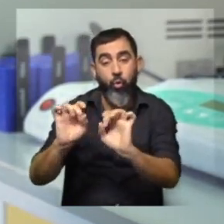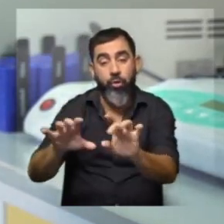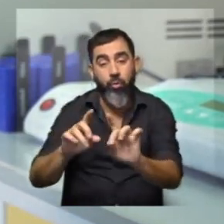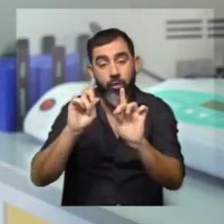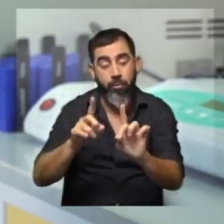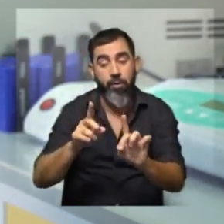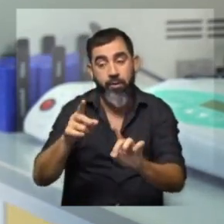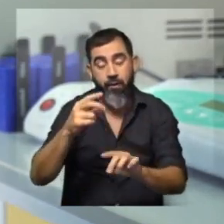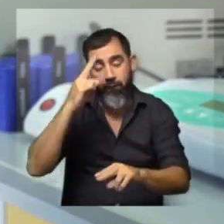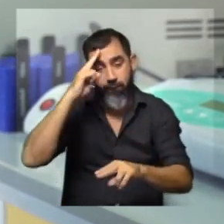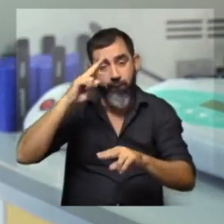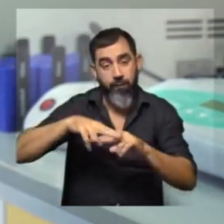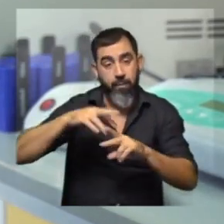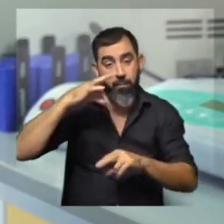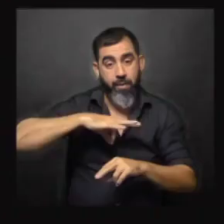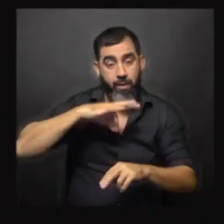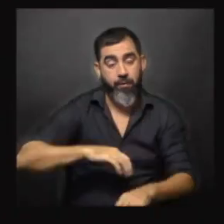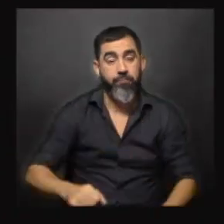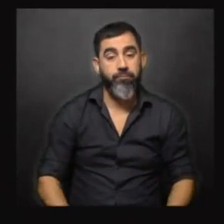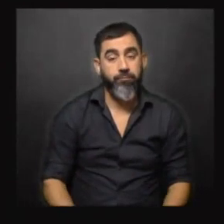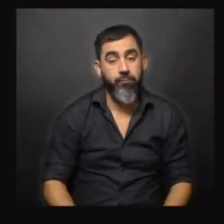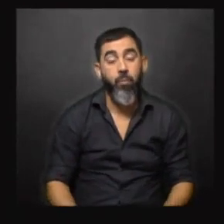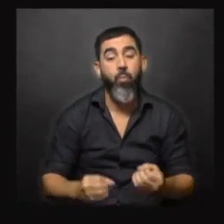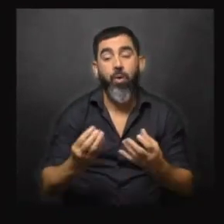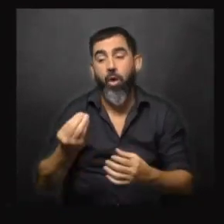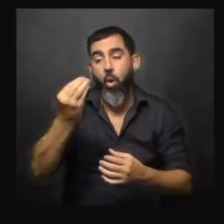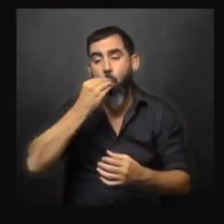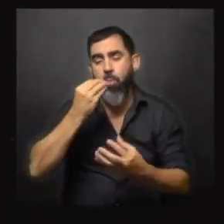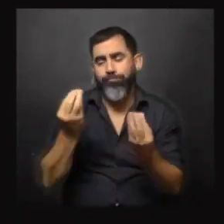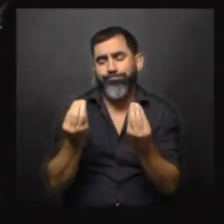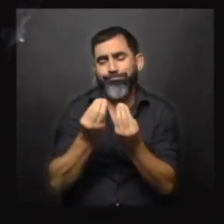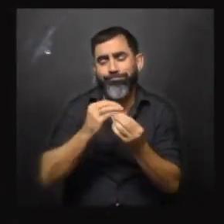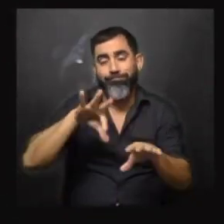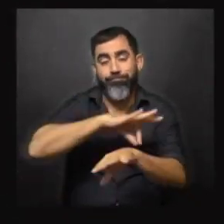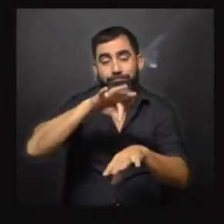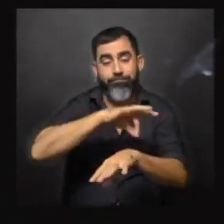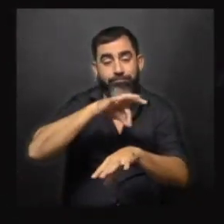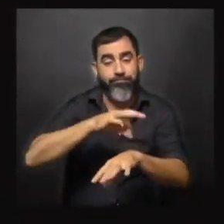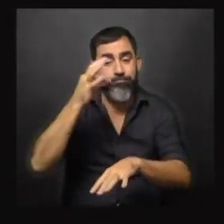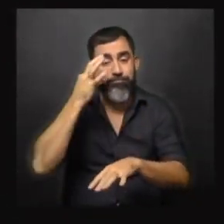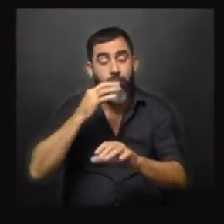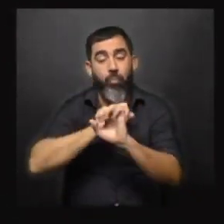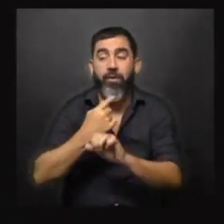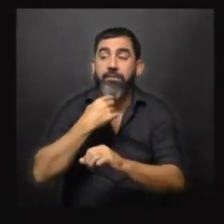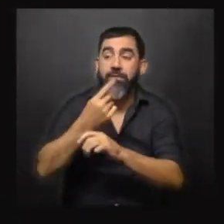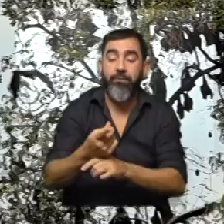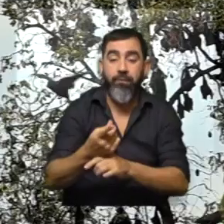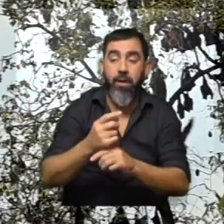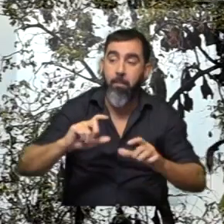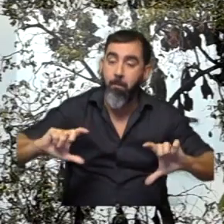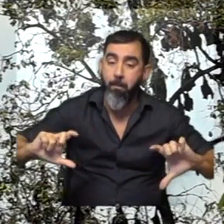las arbovirosis, porque en la medida que consumen grandes cantidades de insectos podrían ayudar